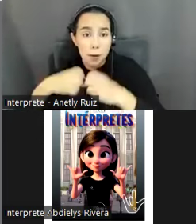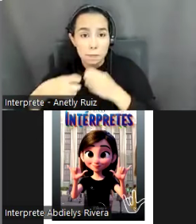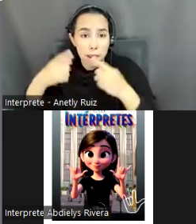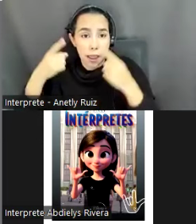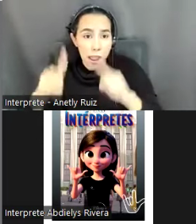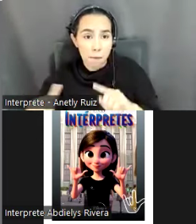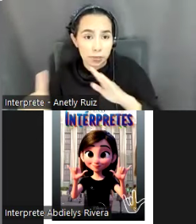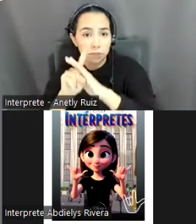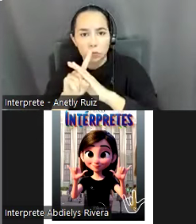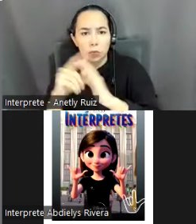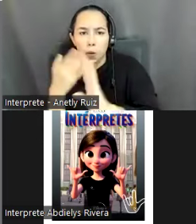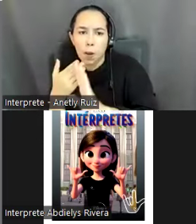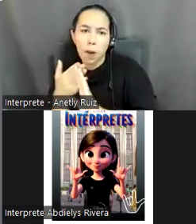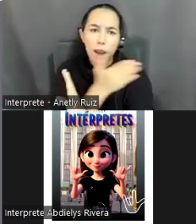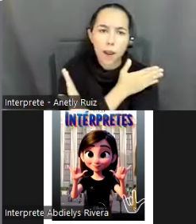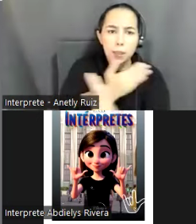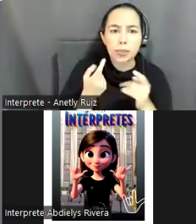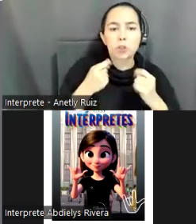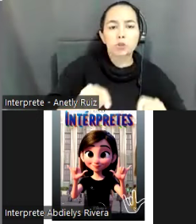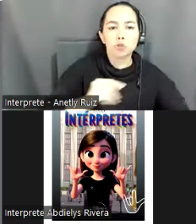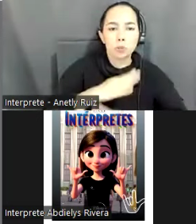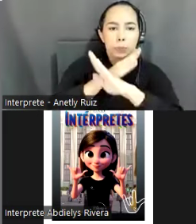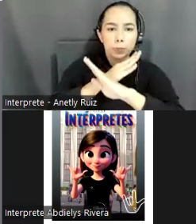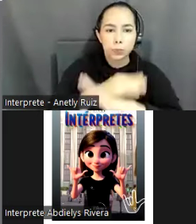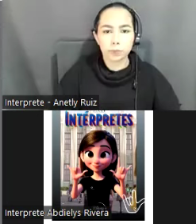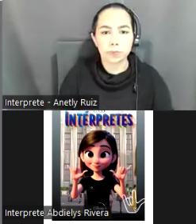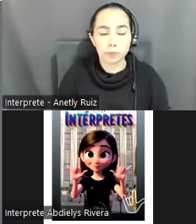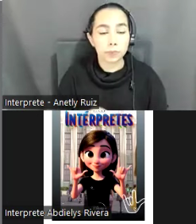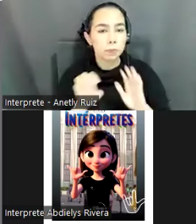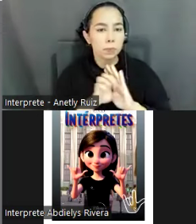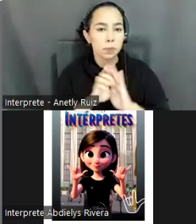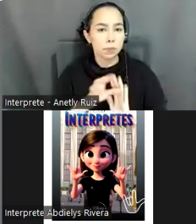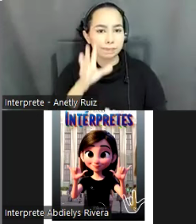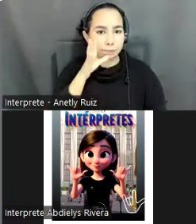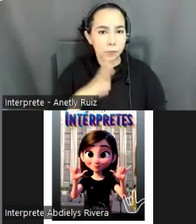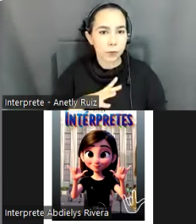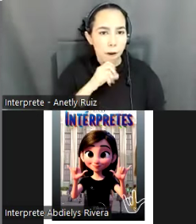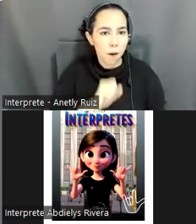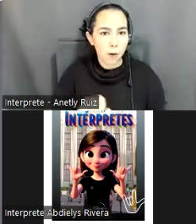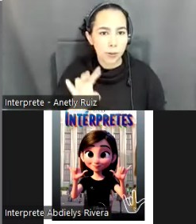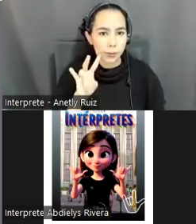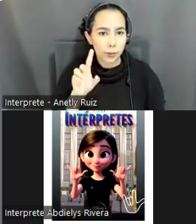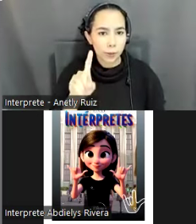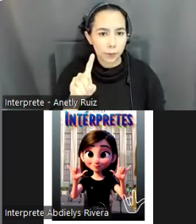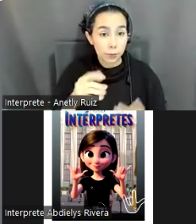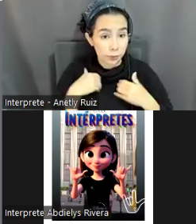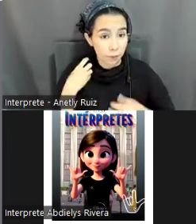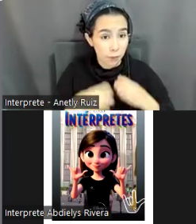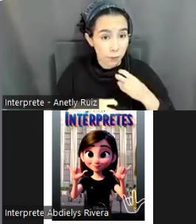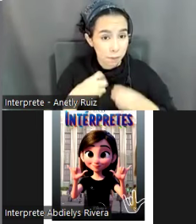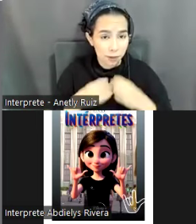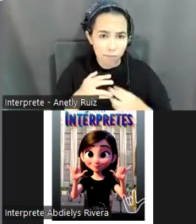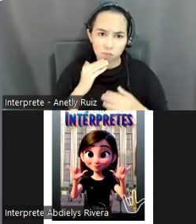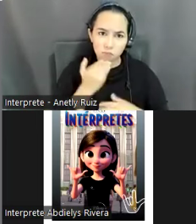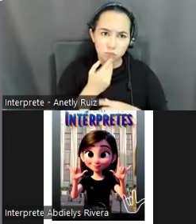fémina de 71 años que tenía una condición crónica, que probablemente tenga apoyo familiar.